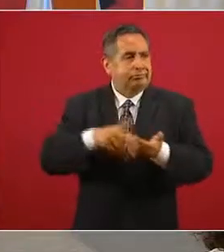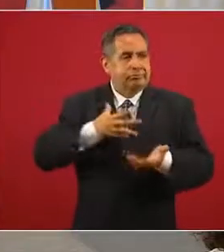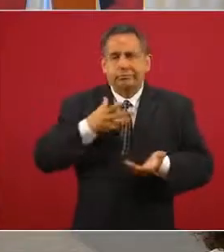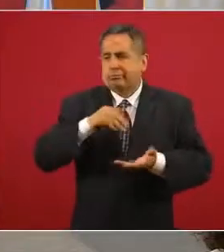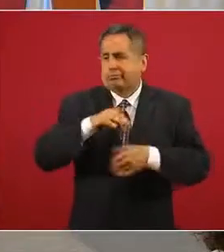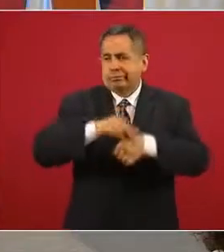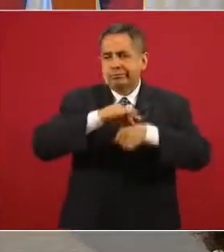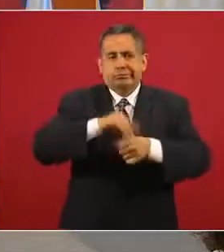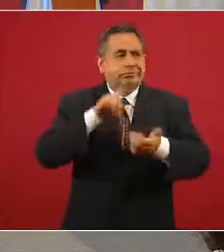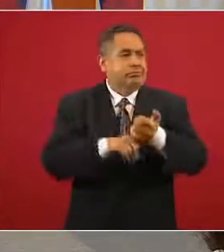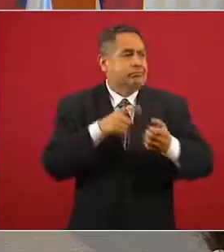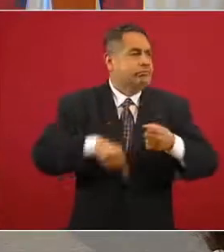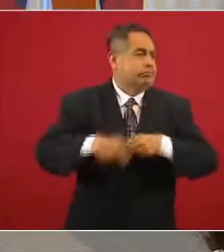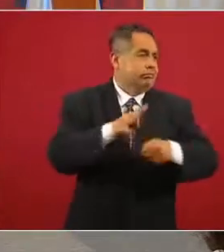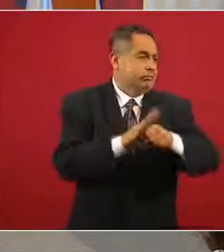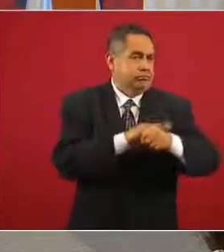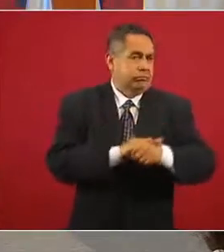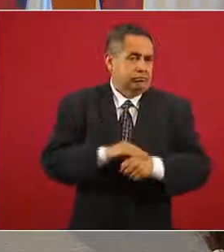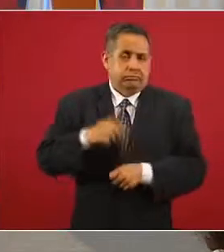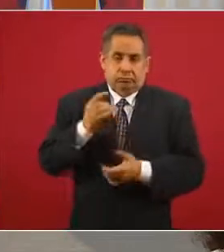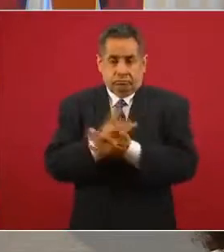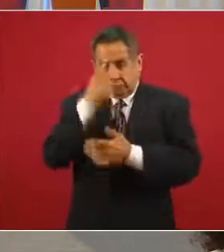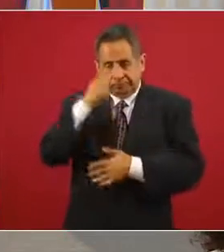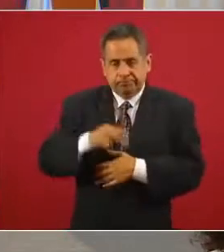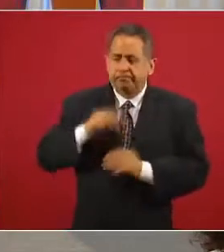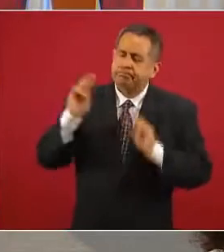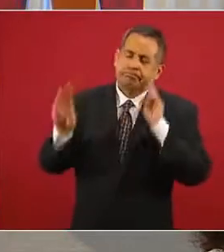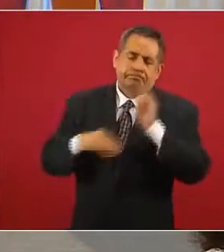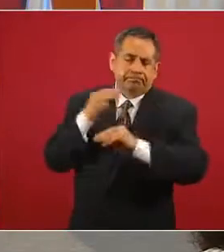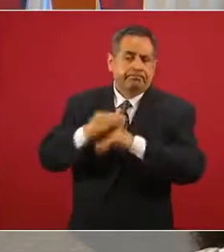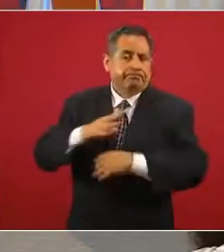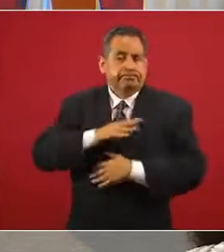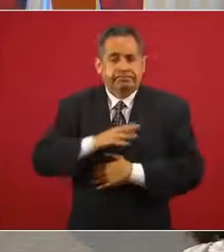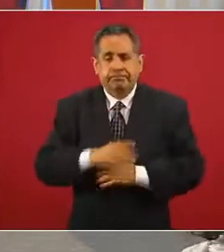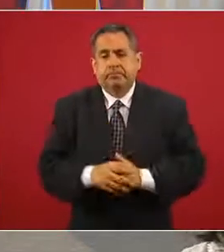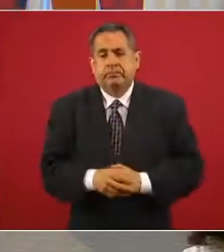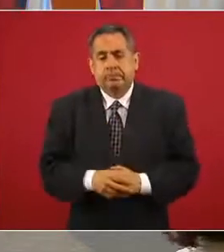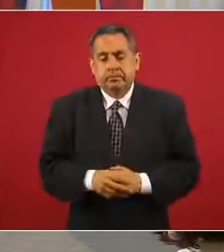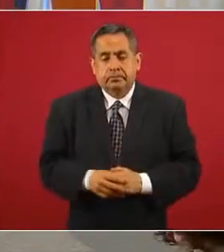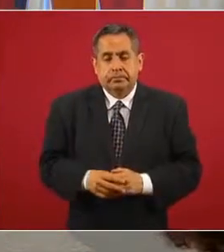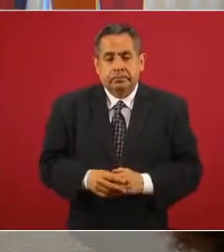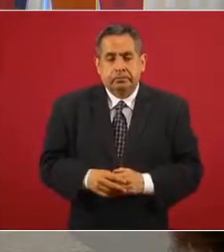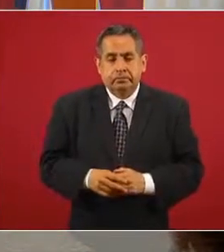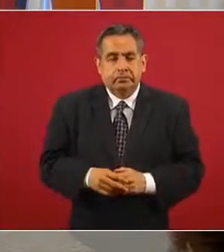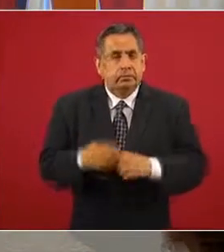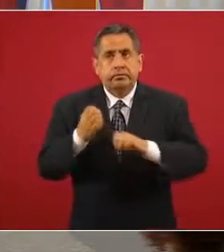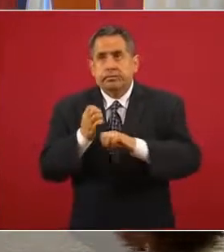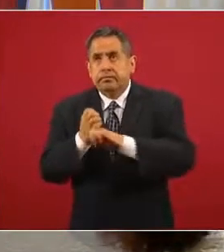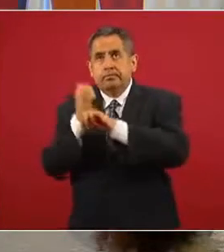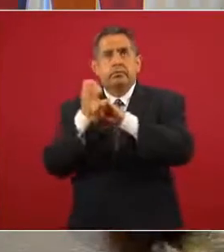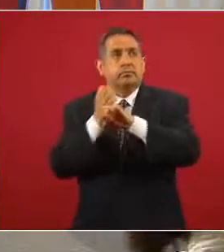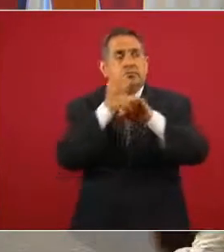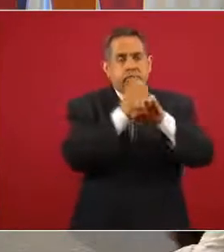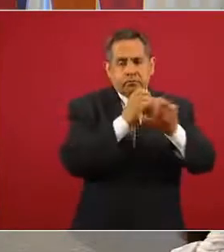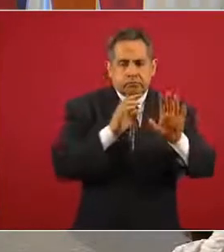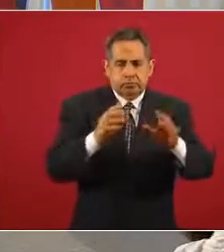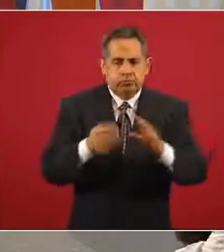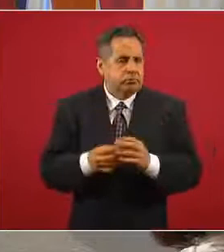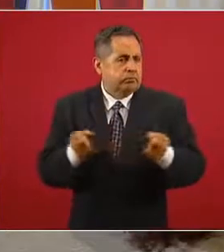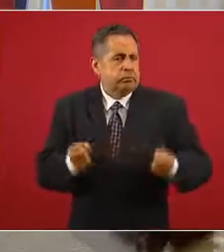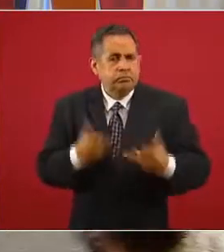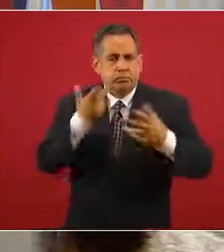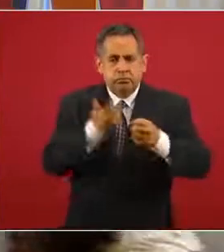esto en México, pasa en todo el mundo. Veamos finalmente, antes de entrar en las curvas estatales, la